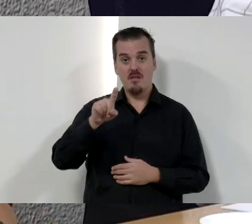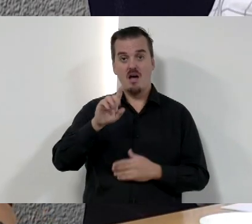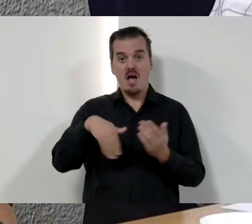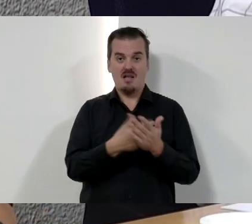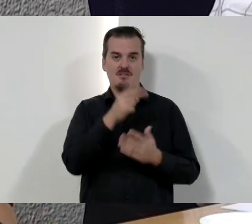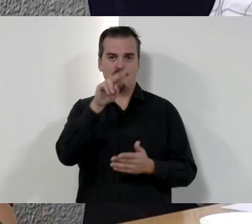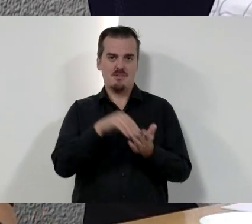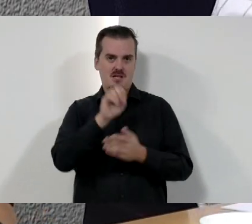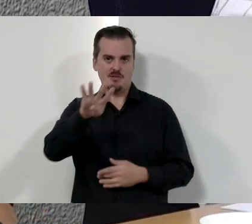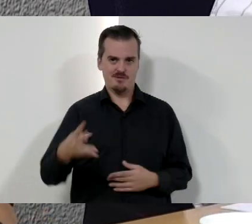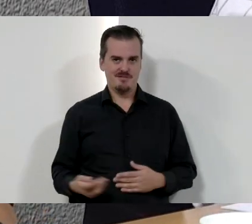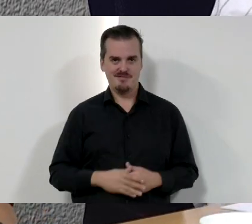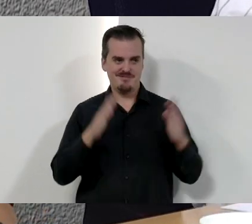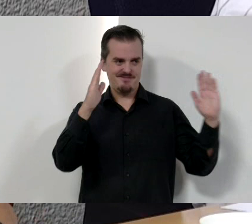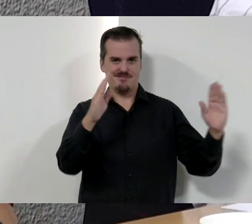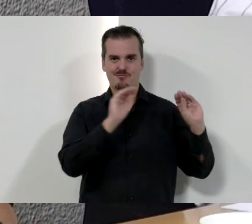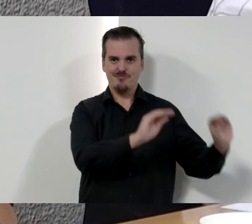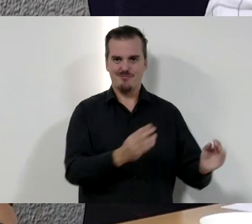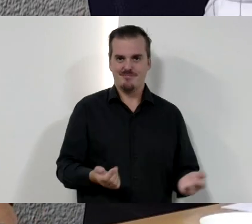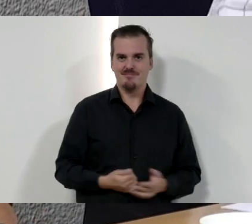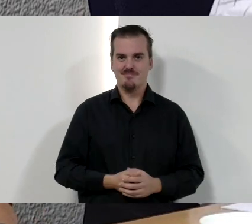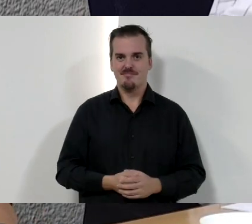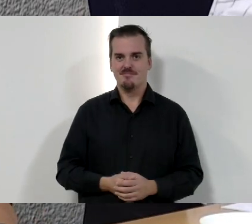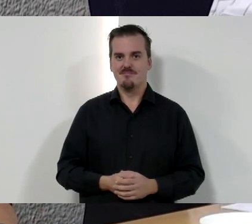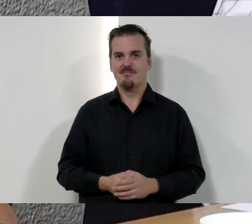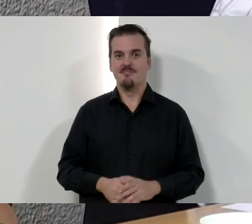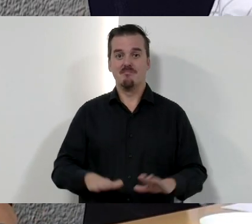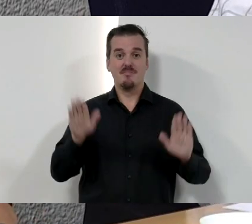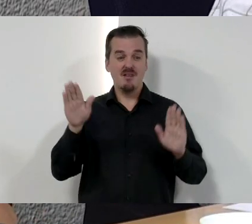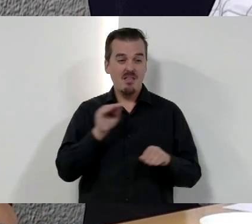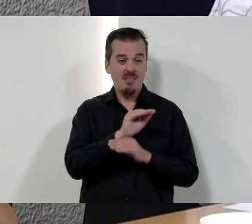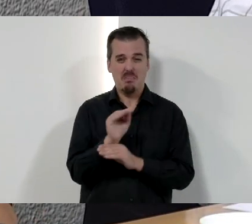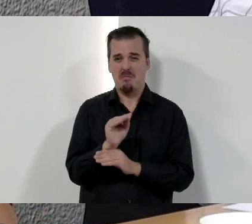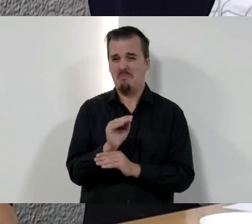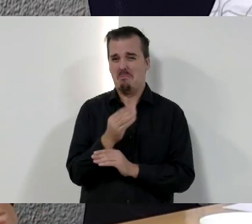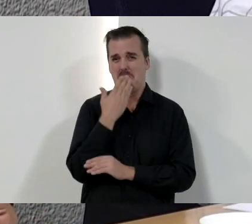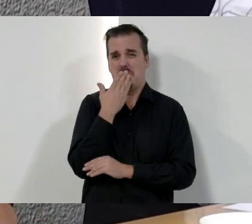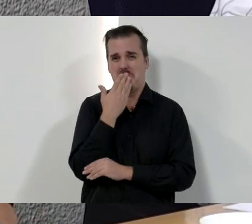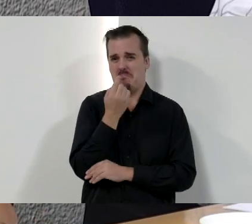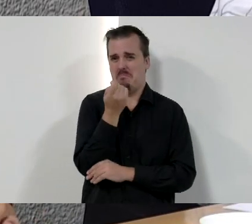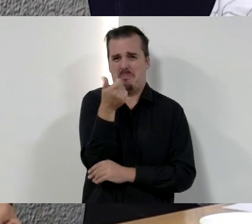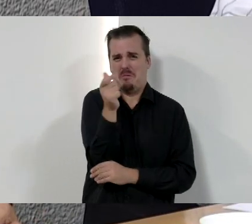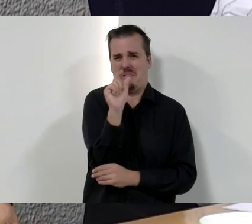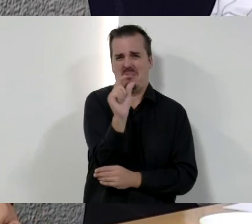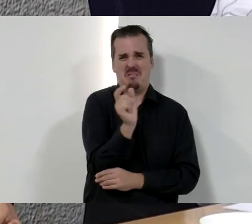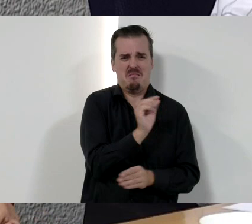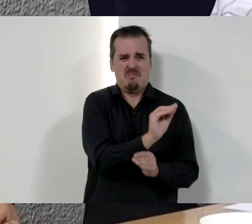2014, cero. Y partidas ridículas en las ayudas a las